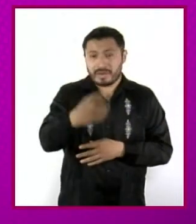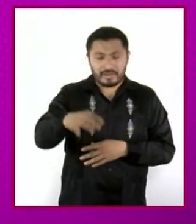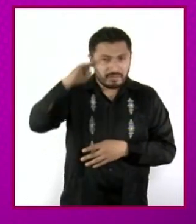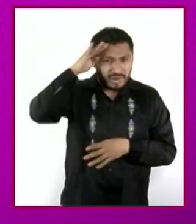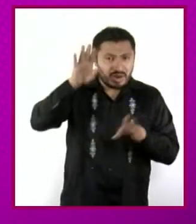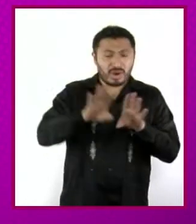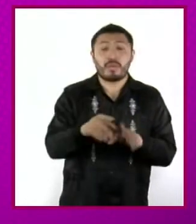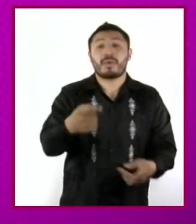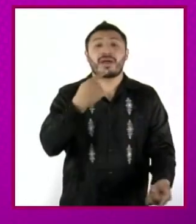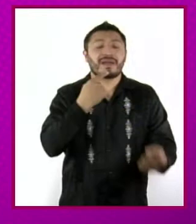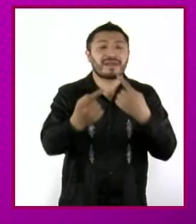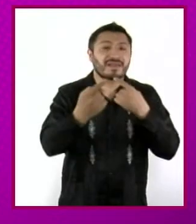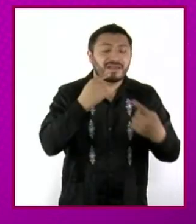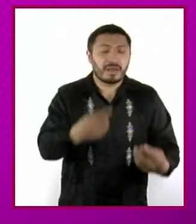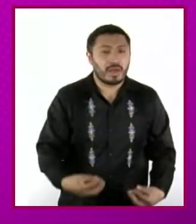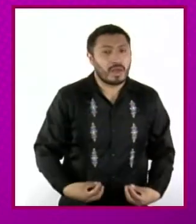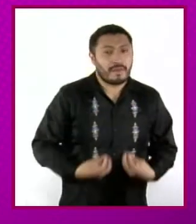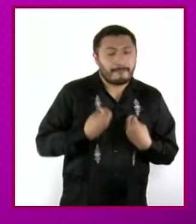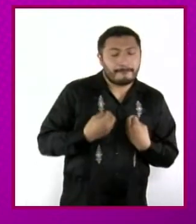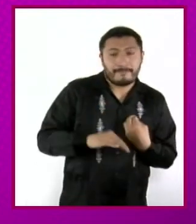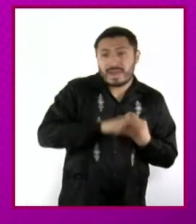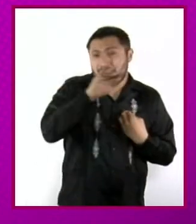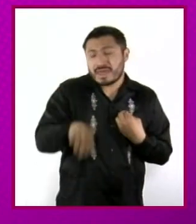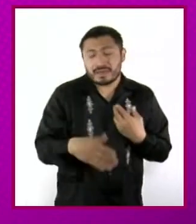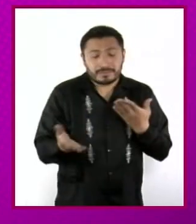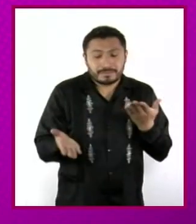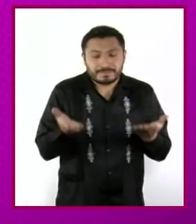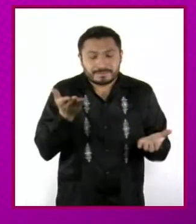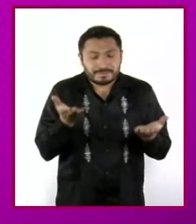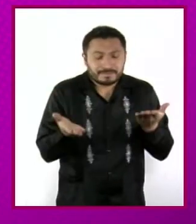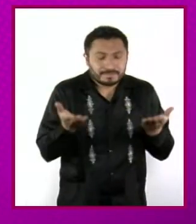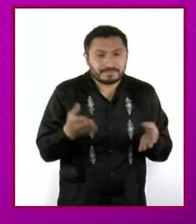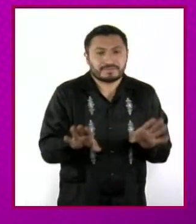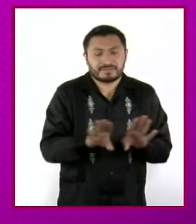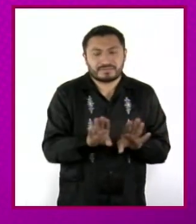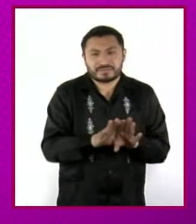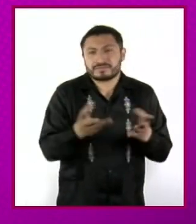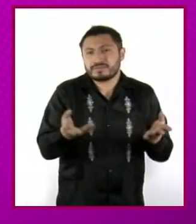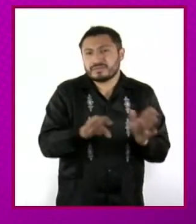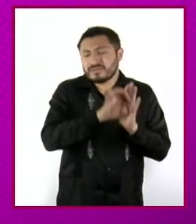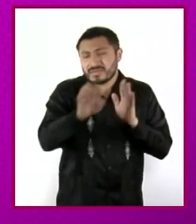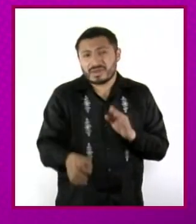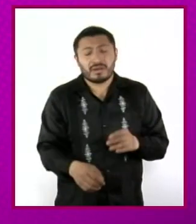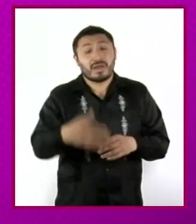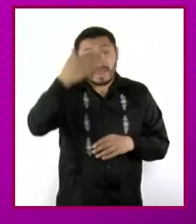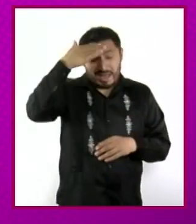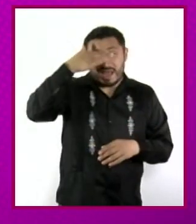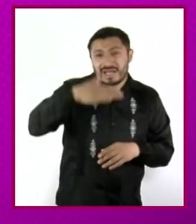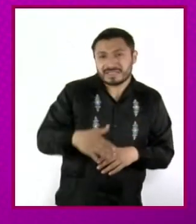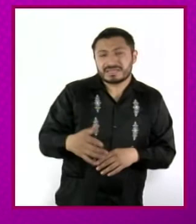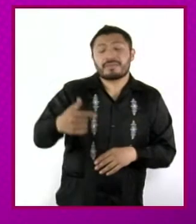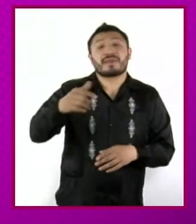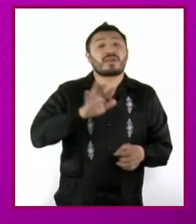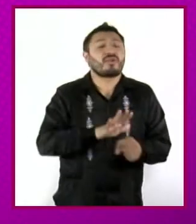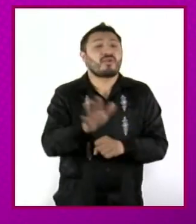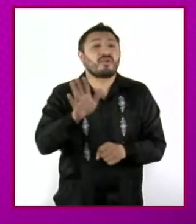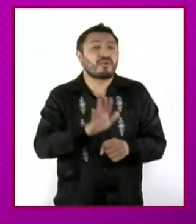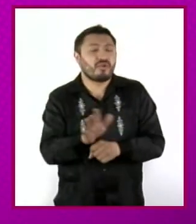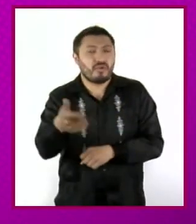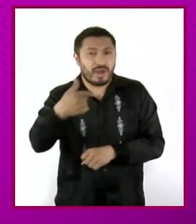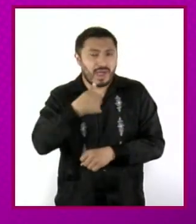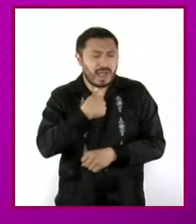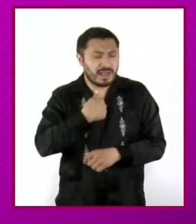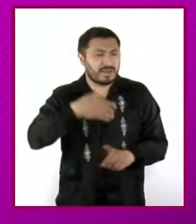un diálogo entre la vida y la muerte, entre el saber qué he pactado con ese